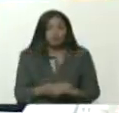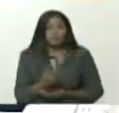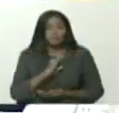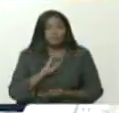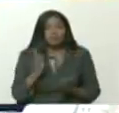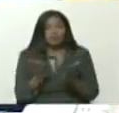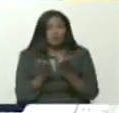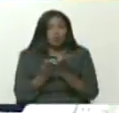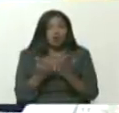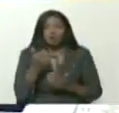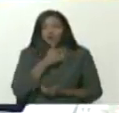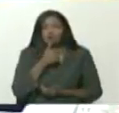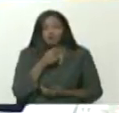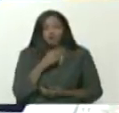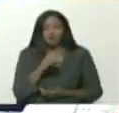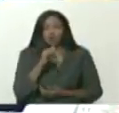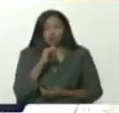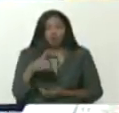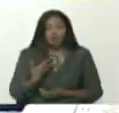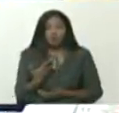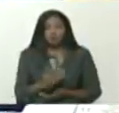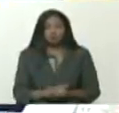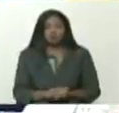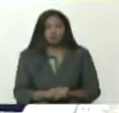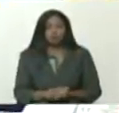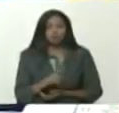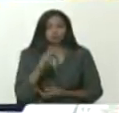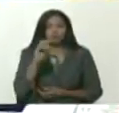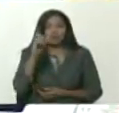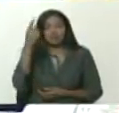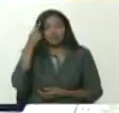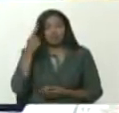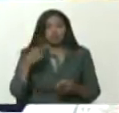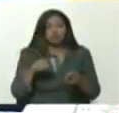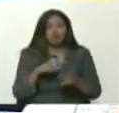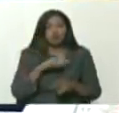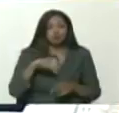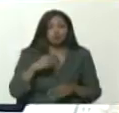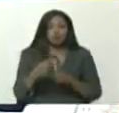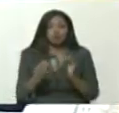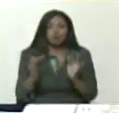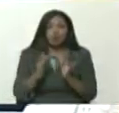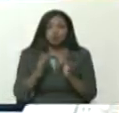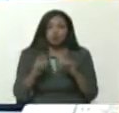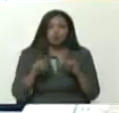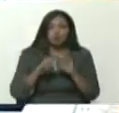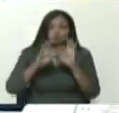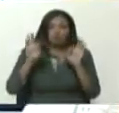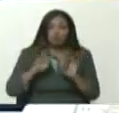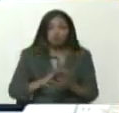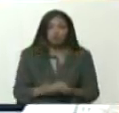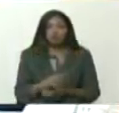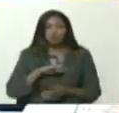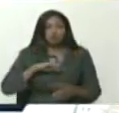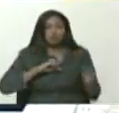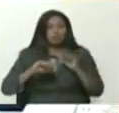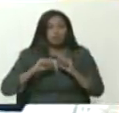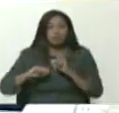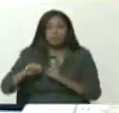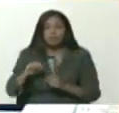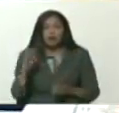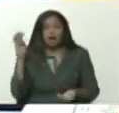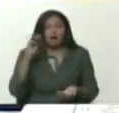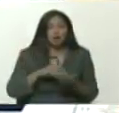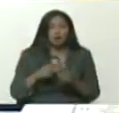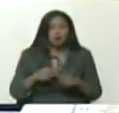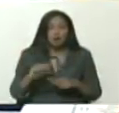en Resistencia, le puedo informar, desde hace 20 días aproximadamente hicimos un pase con usted, donde nos desplegamos desde el estado de Aragua en los